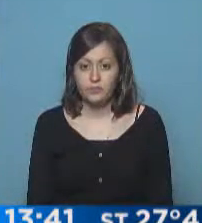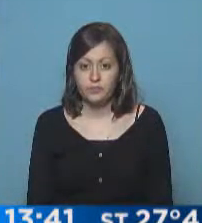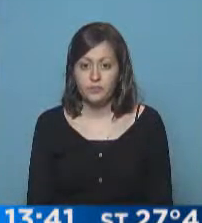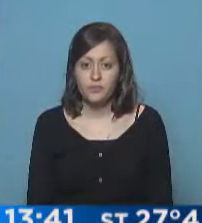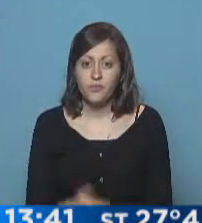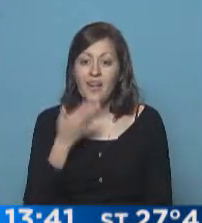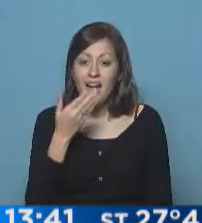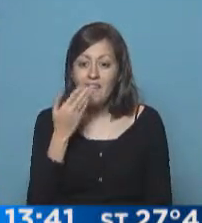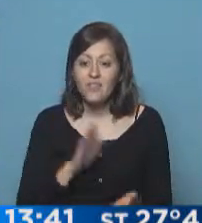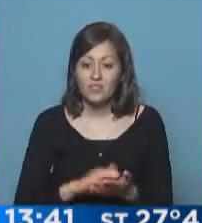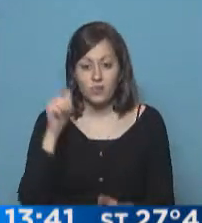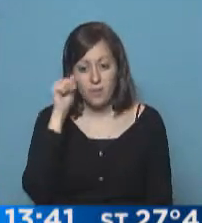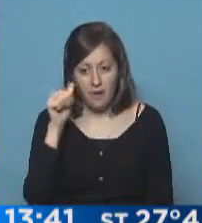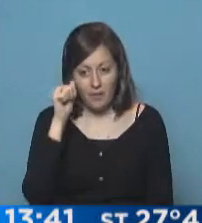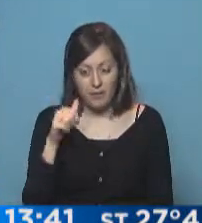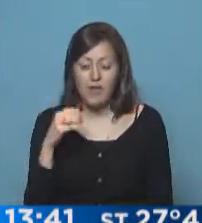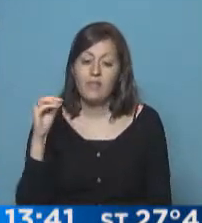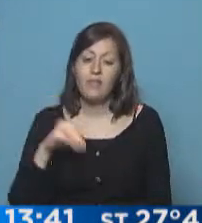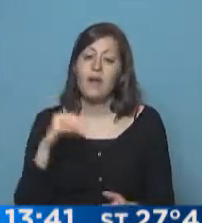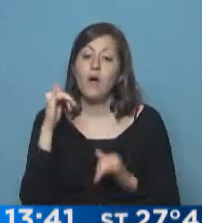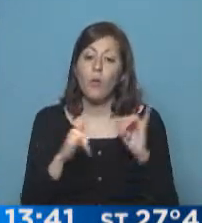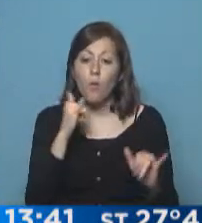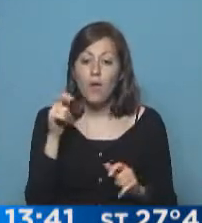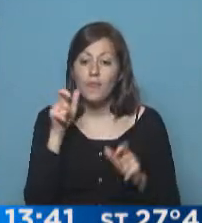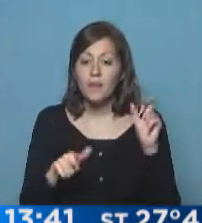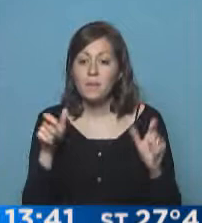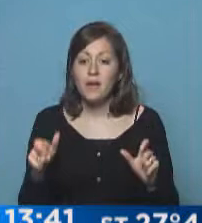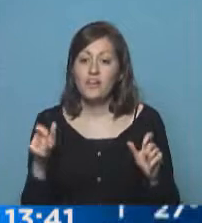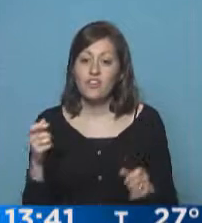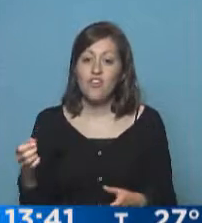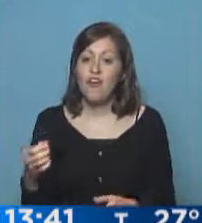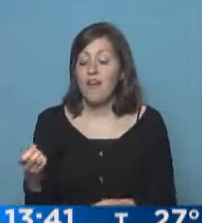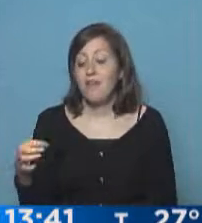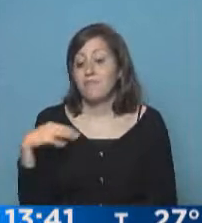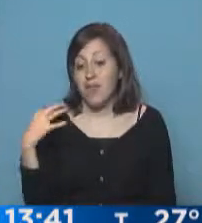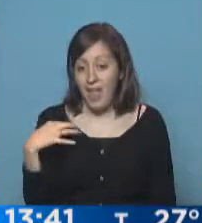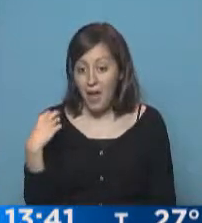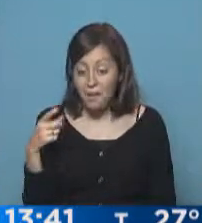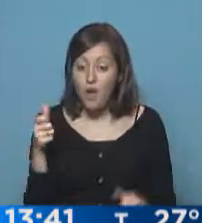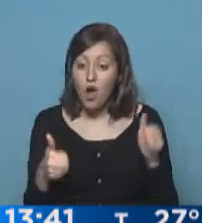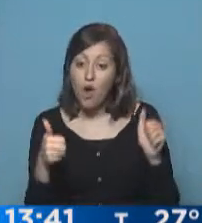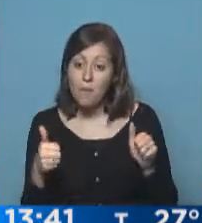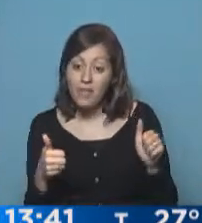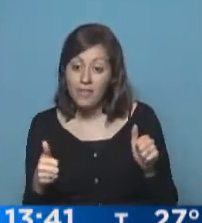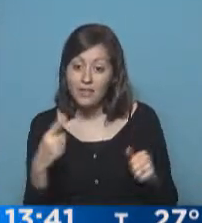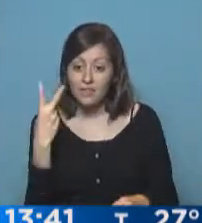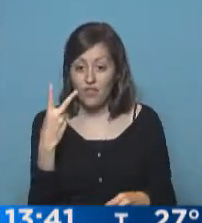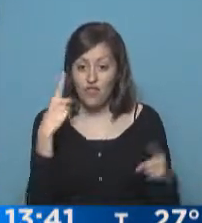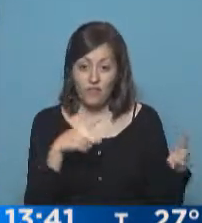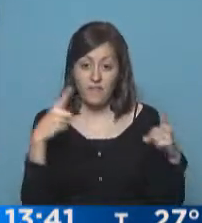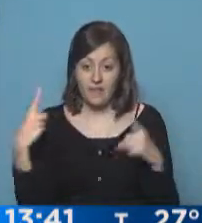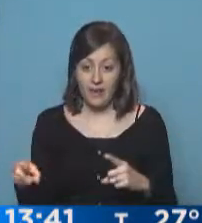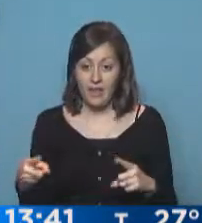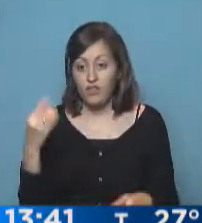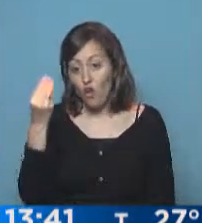Volvemos a Mar del Plata para compartir más testimonios de la gente que recibió sus premios en las dos competencias, en la de los premios no oficiales y los premios oficiales. Hay que